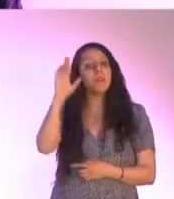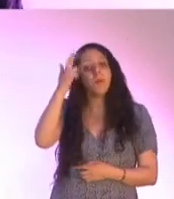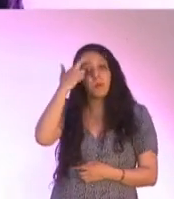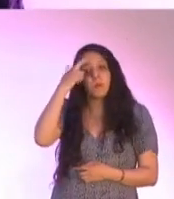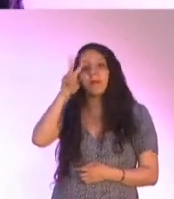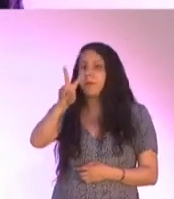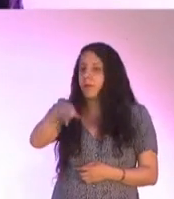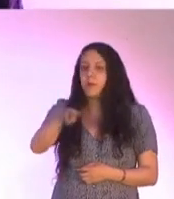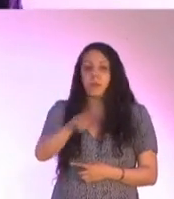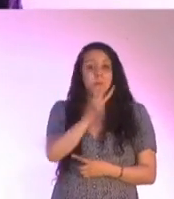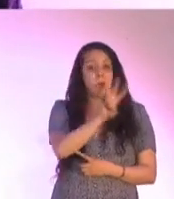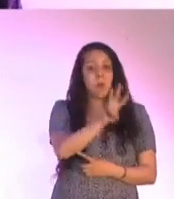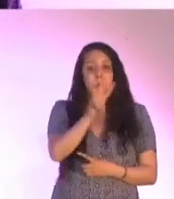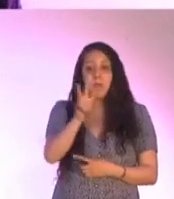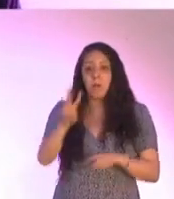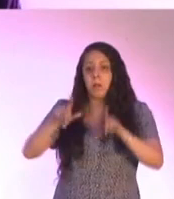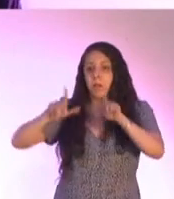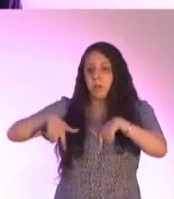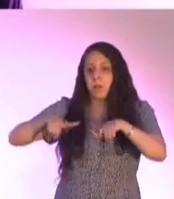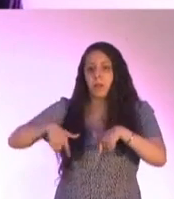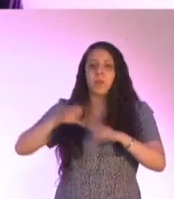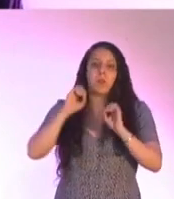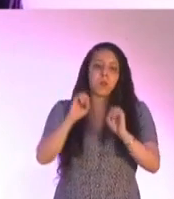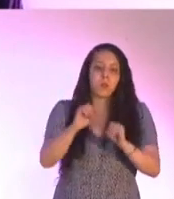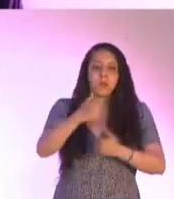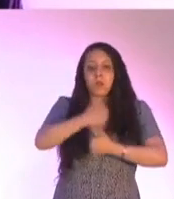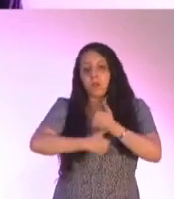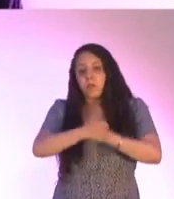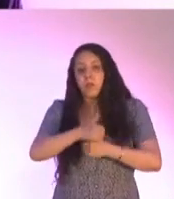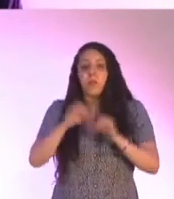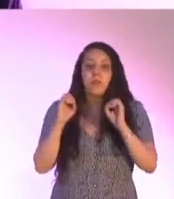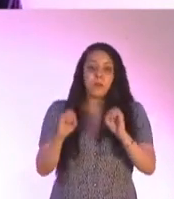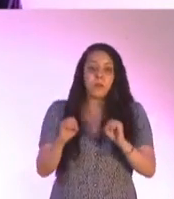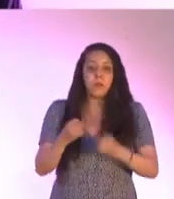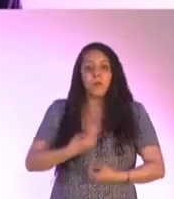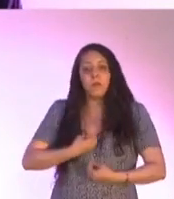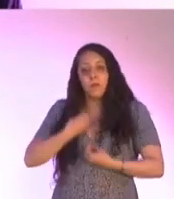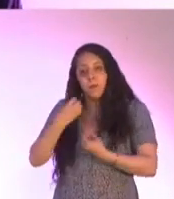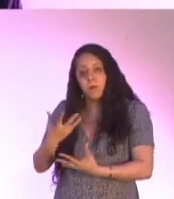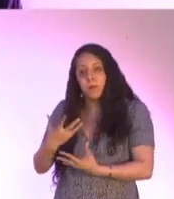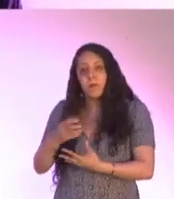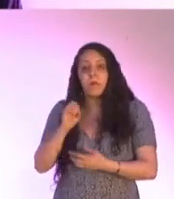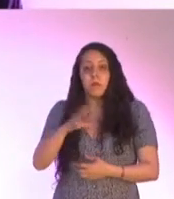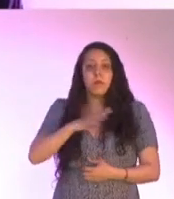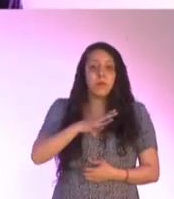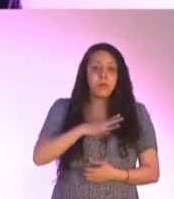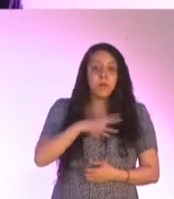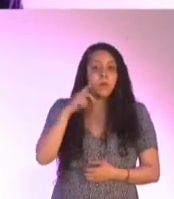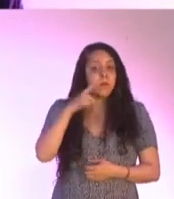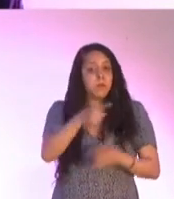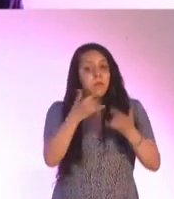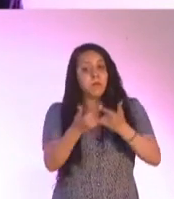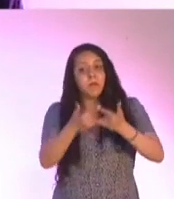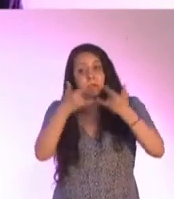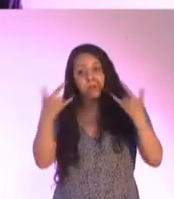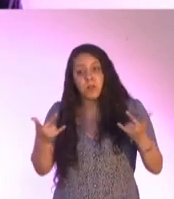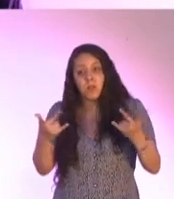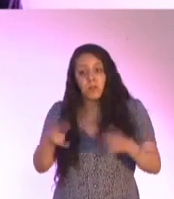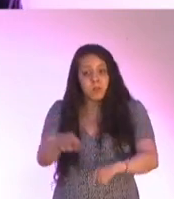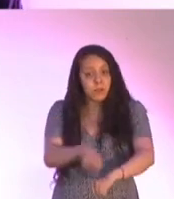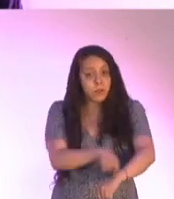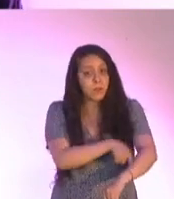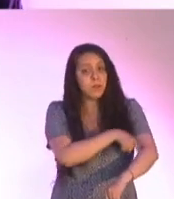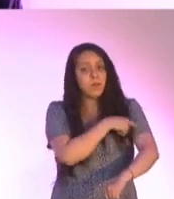editoriales o incluso concursos de cuentos de novela y hay varios que tienen esa leyenda explícita de no se reciben